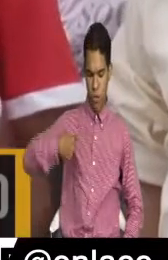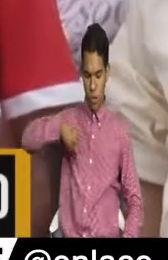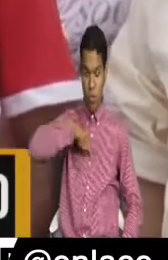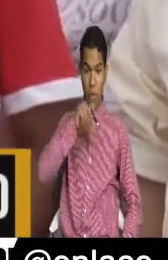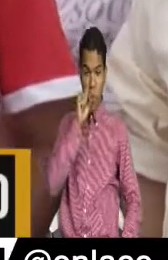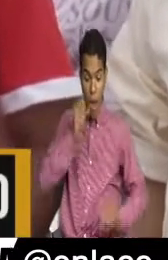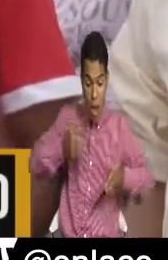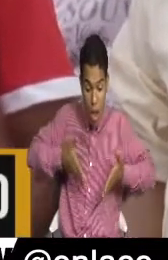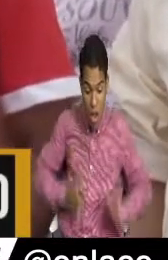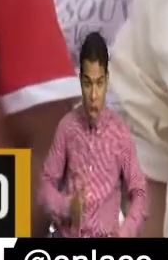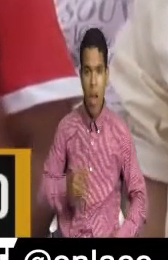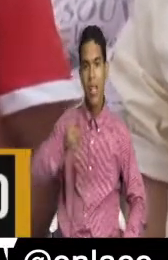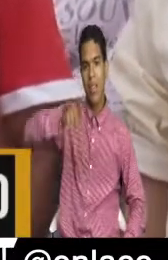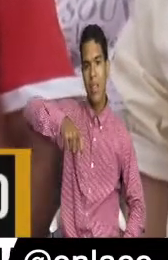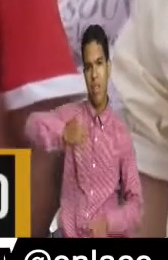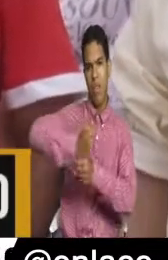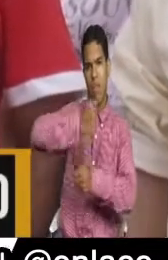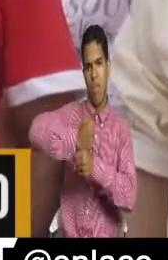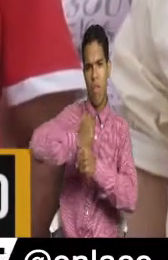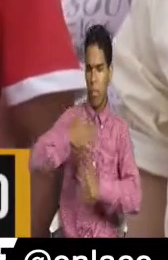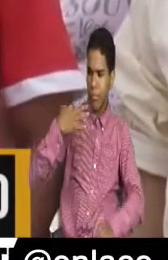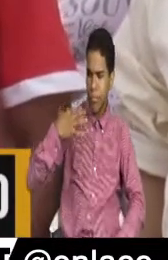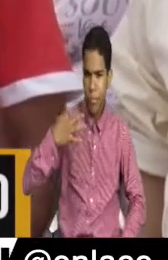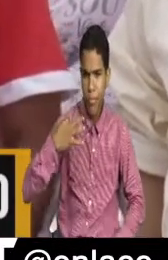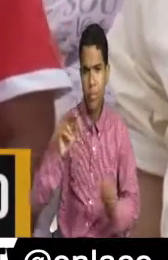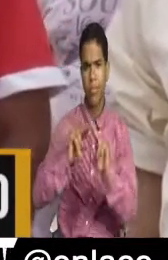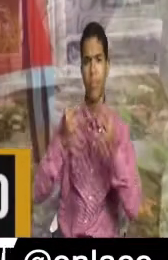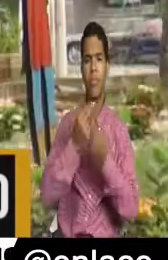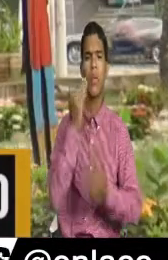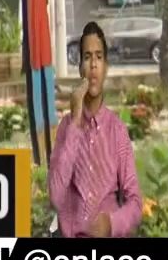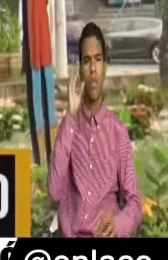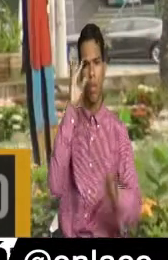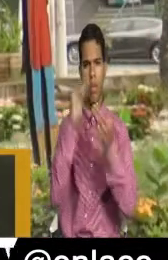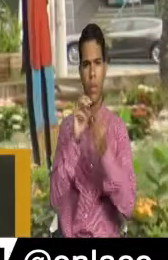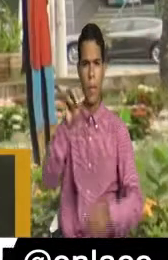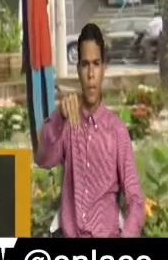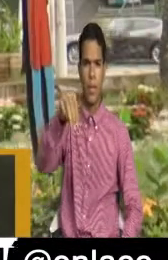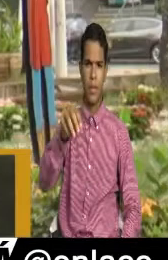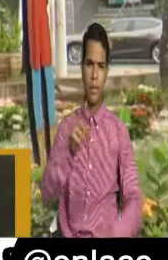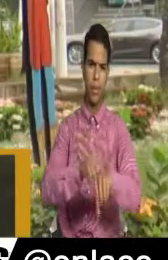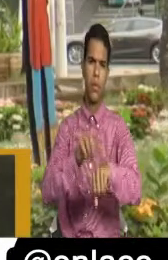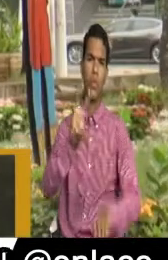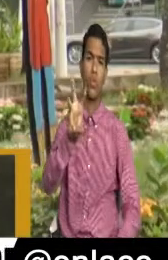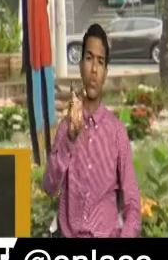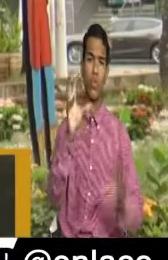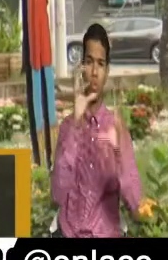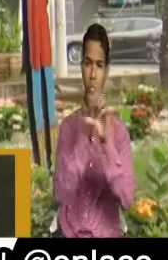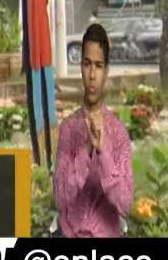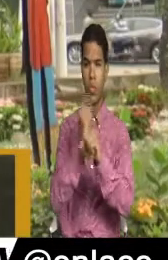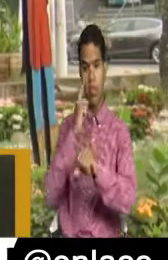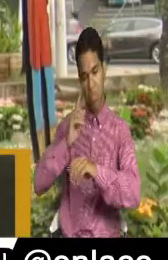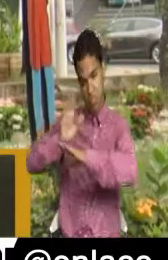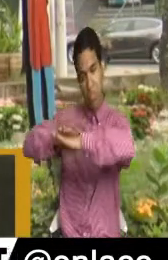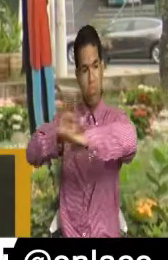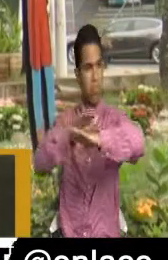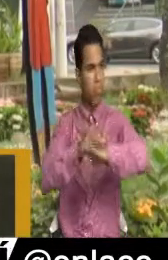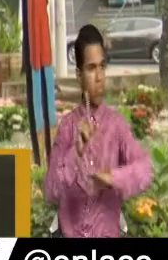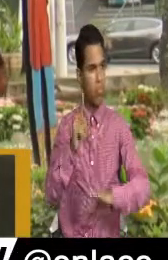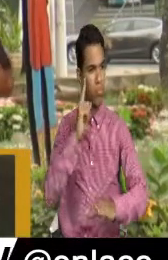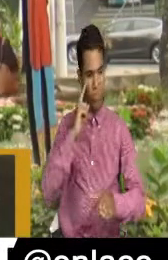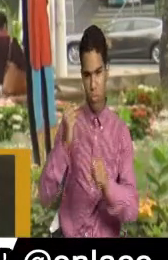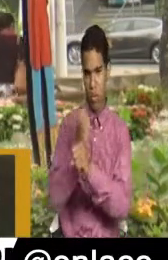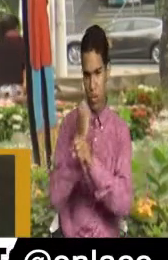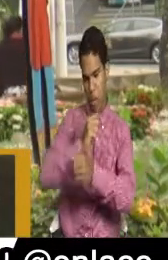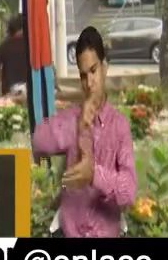del municipio a una reunión que se ha previsto para este martes en horas de la tarde. Invitamos a todos los desempleados que se encuentren postulados con las diferentes empresas